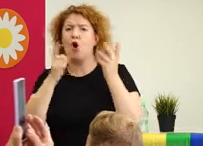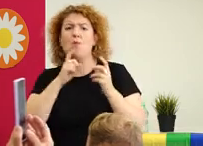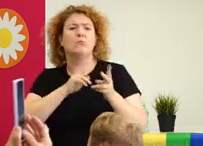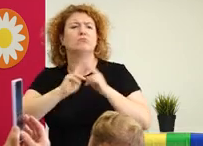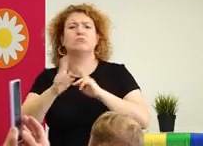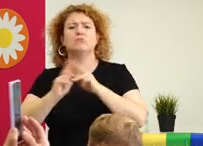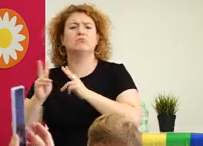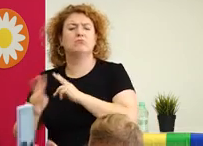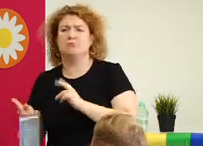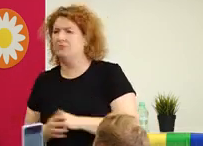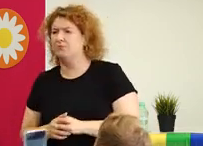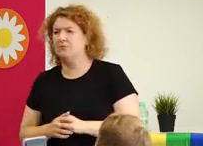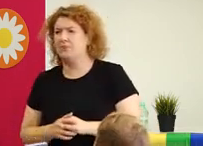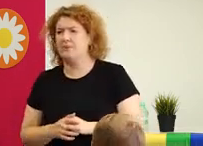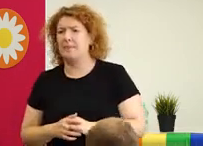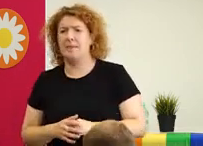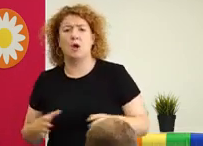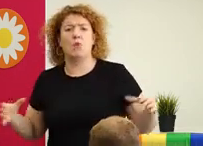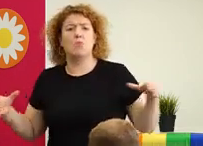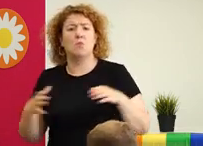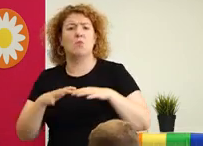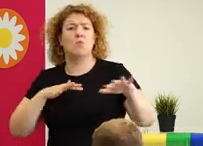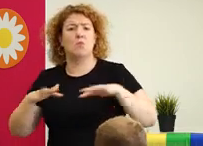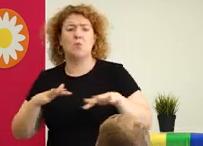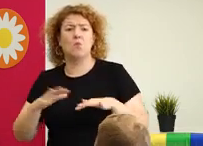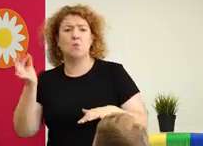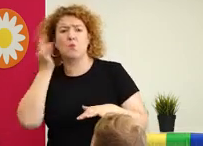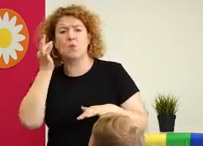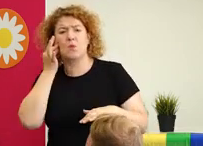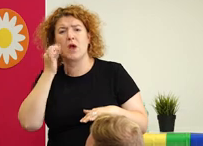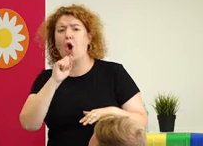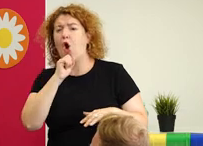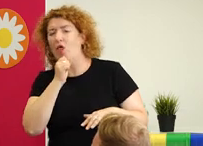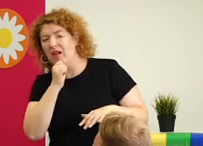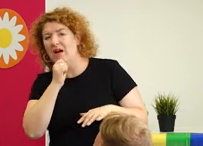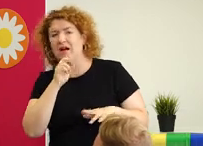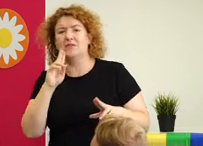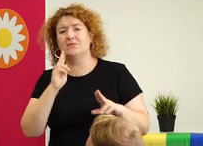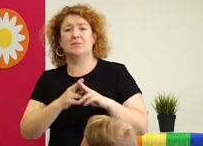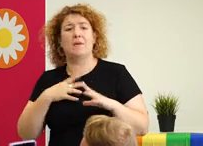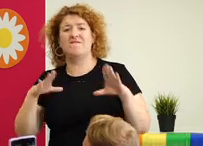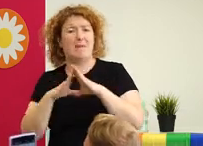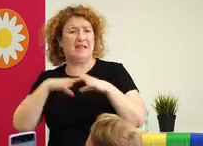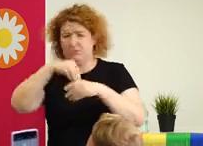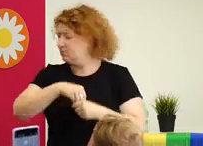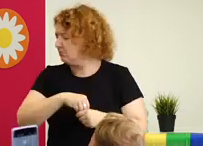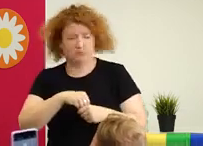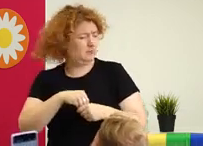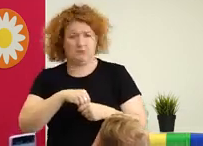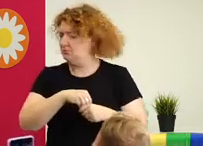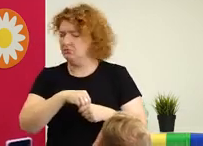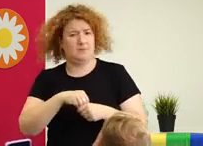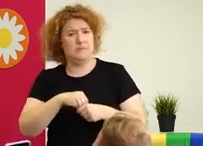palabra, no llamemos a este movimiento de mujeres transodiantes una parte del feminismo, porque no